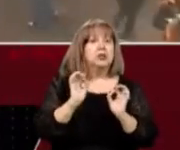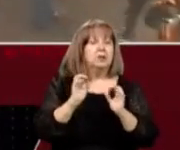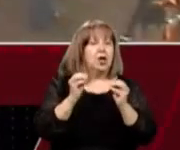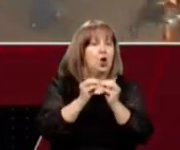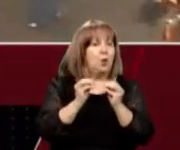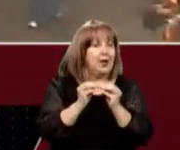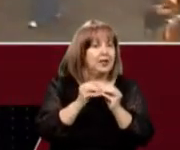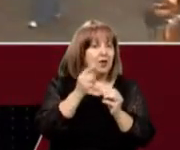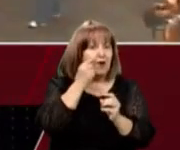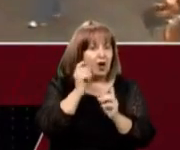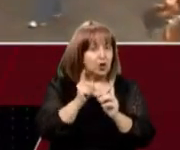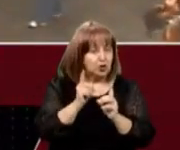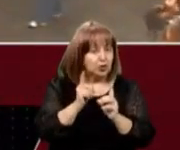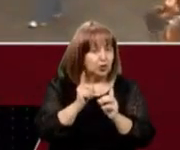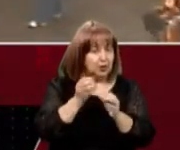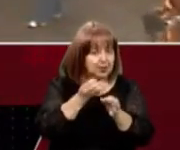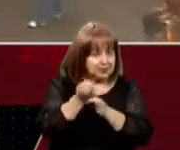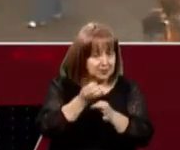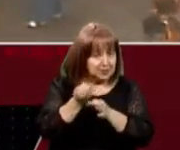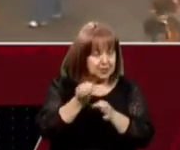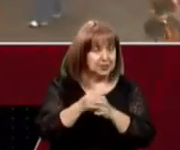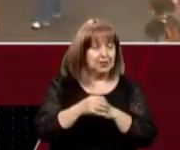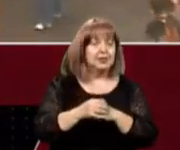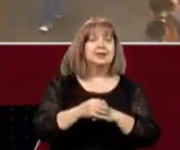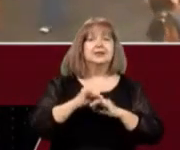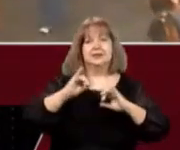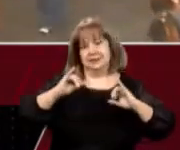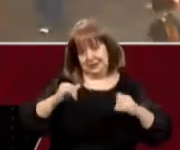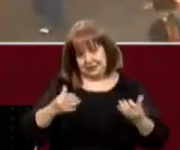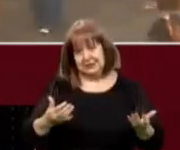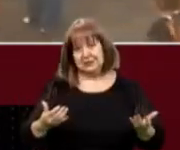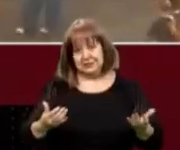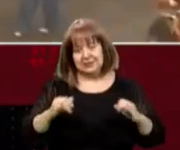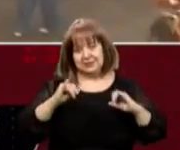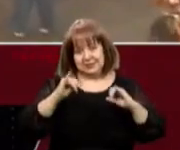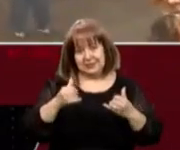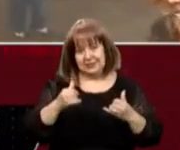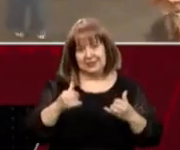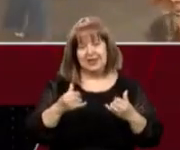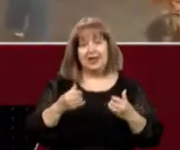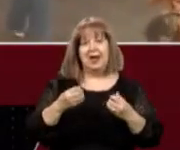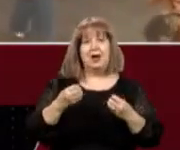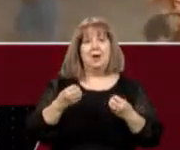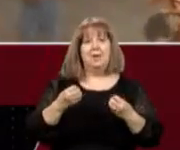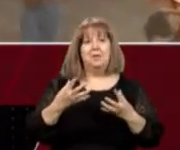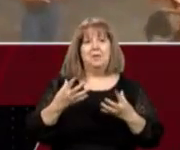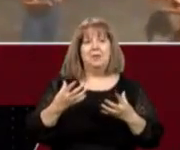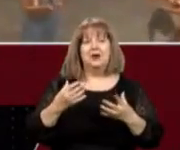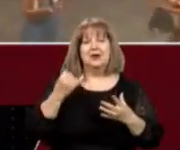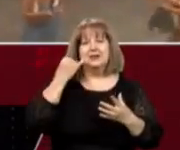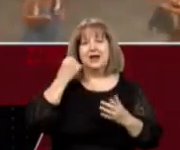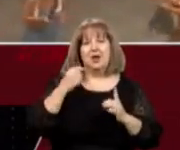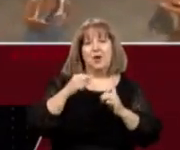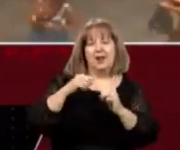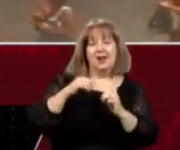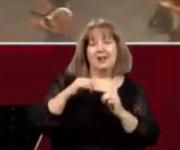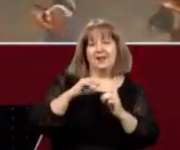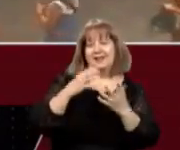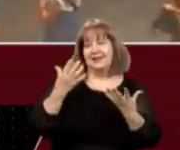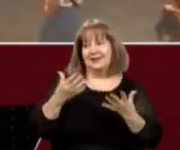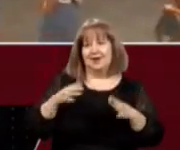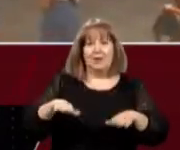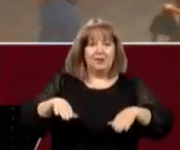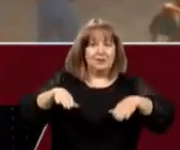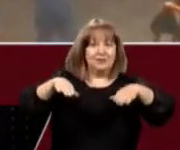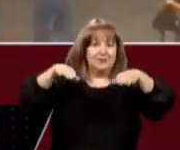tus compañeros también? Sí, yo creo que sí, porque son cosas por ahí con las que uno en su entorno a veces nace